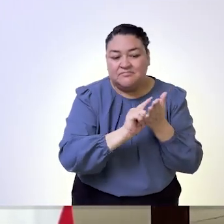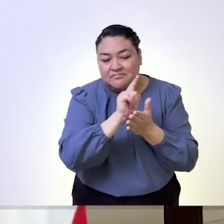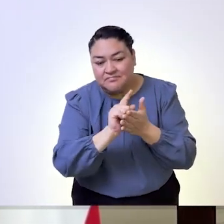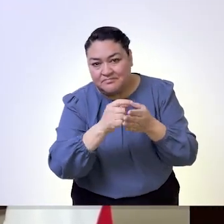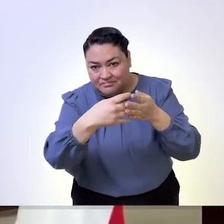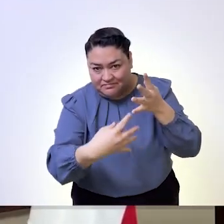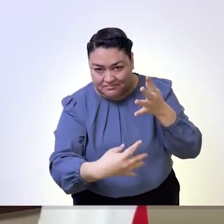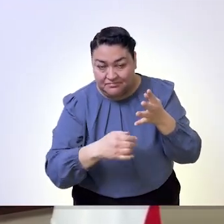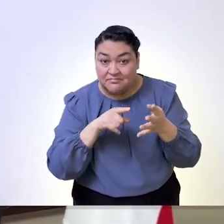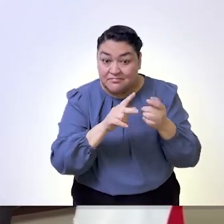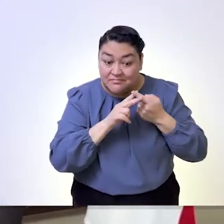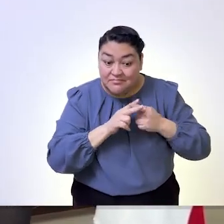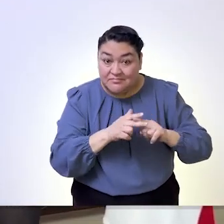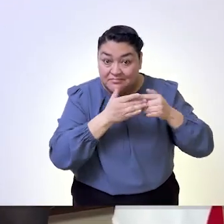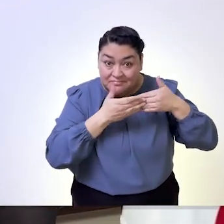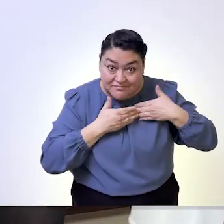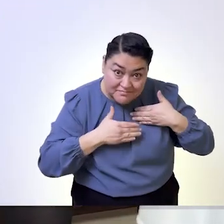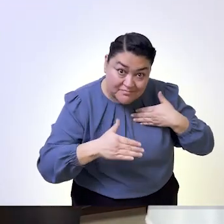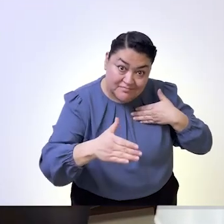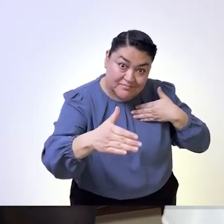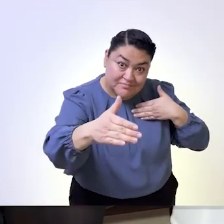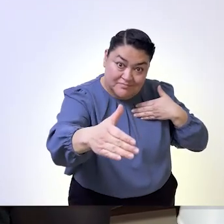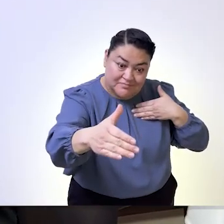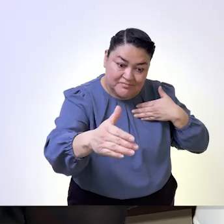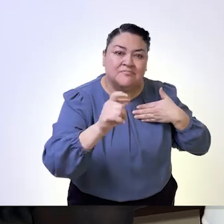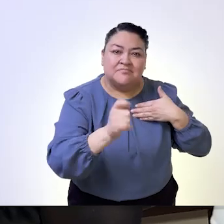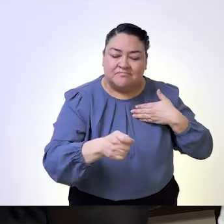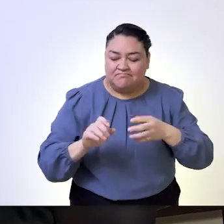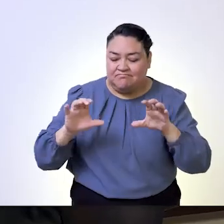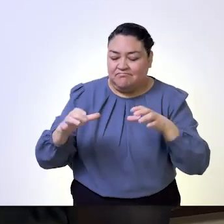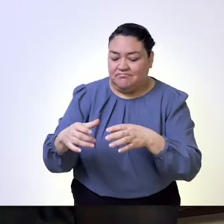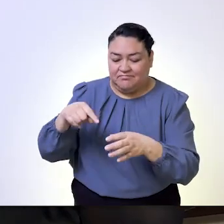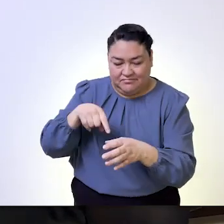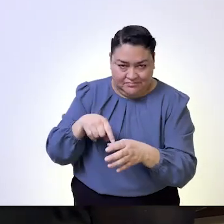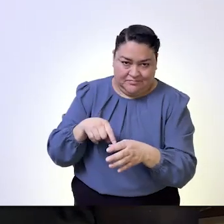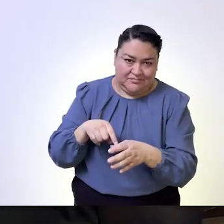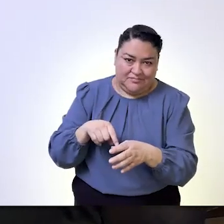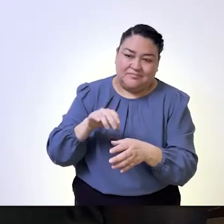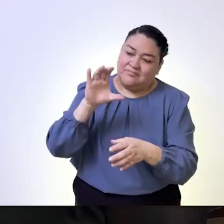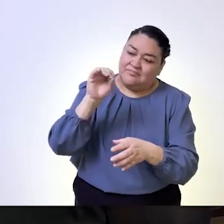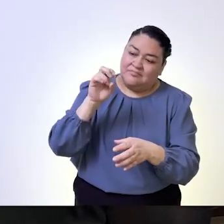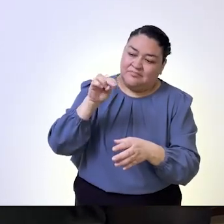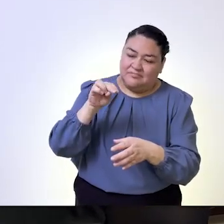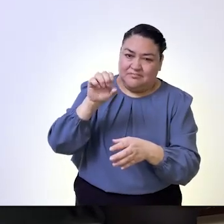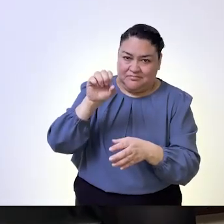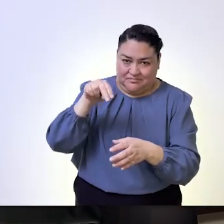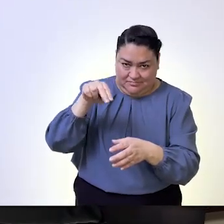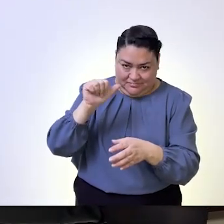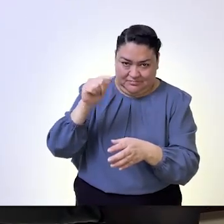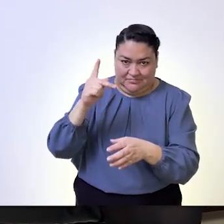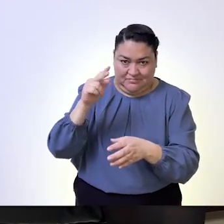pues, en esta ley. A partir de ahí fue que el propio Consejo también vino